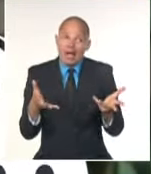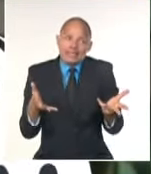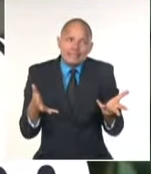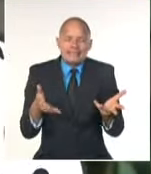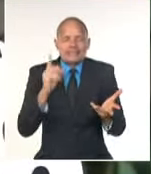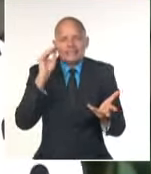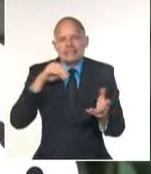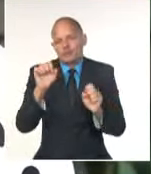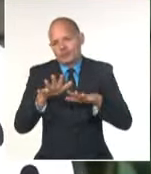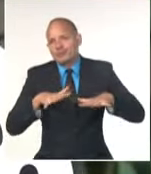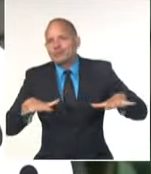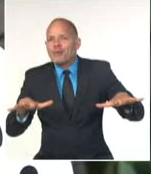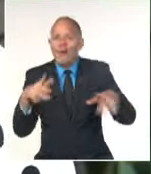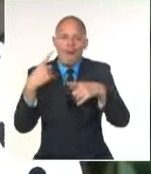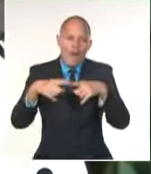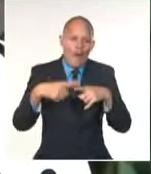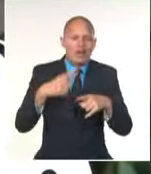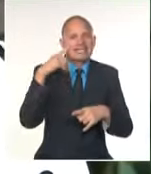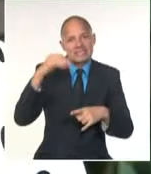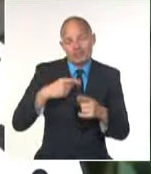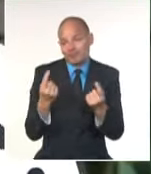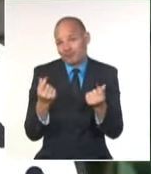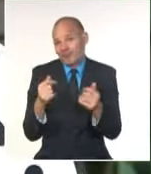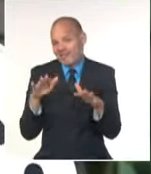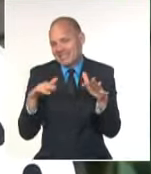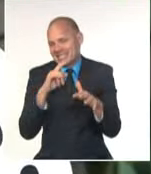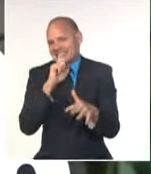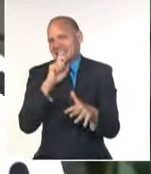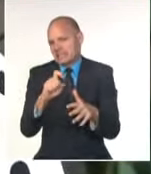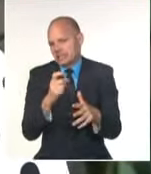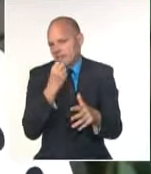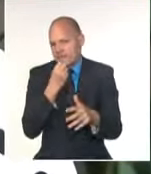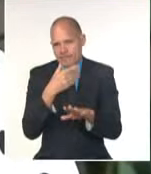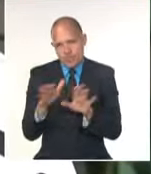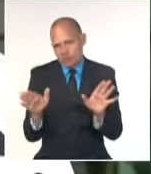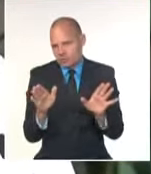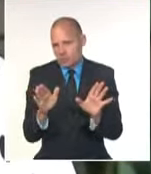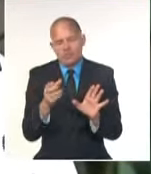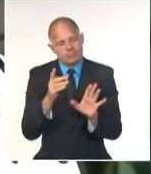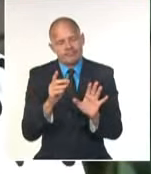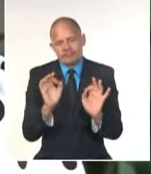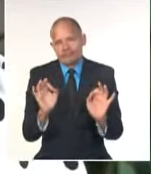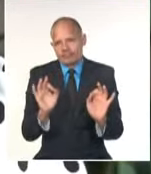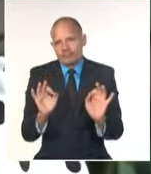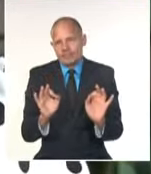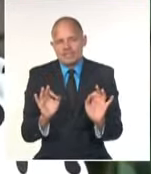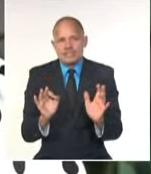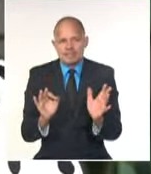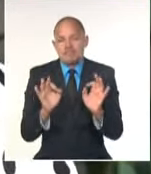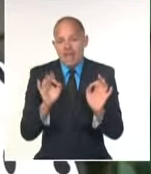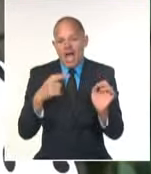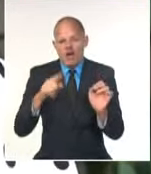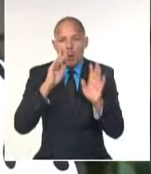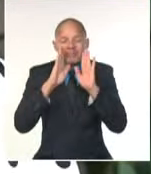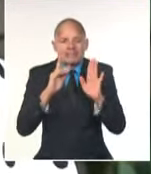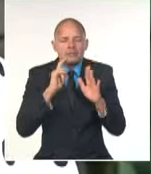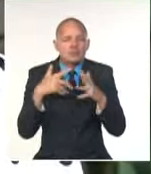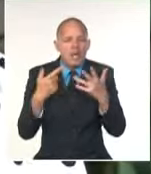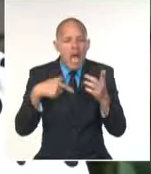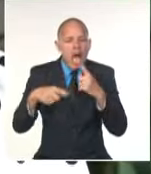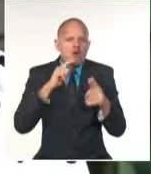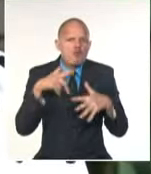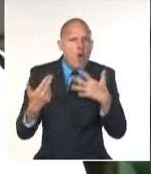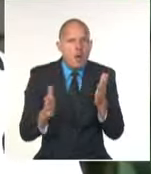por supuesto, exigencias en el ámbito económico para lograr la calidad, para llegar a todos. Ah, bueno, eso es verdad. Por eso tenemos que concentrarnos en qué hacer ahora en lo